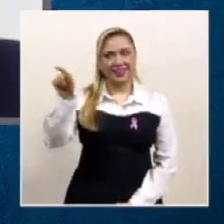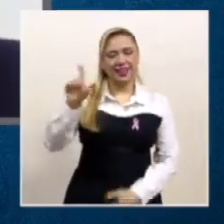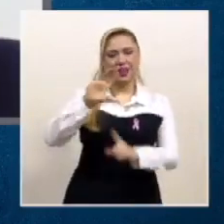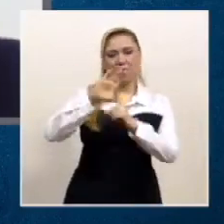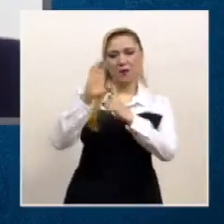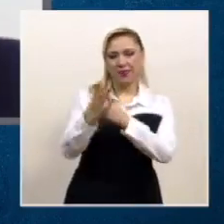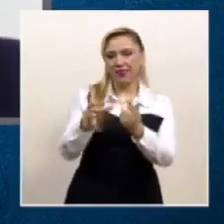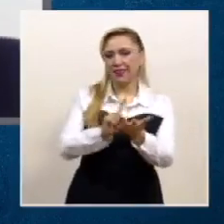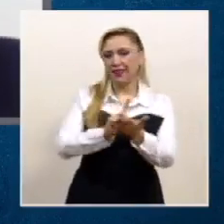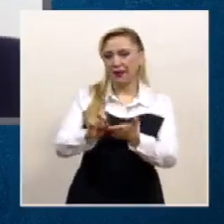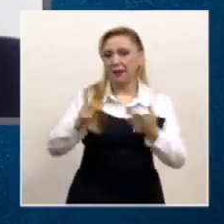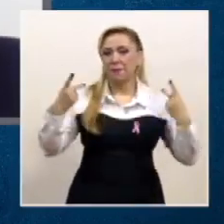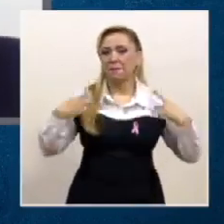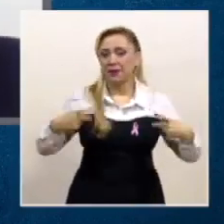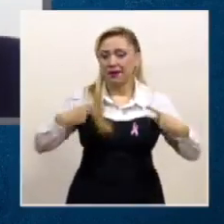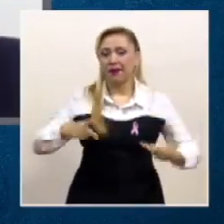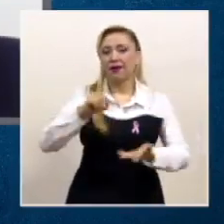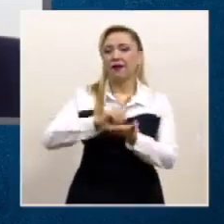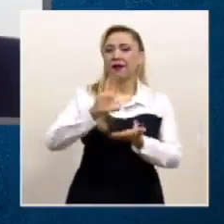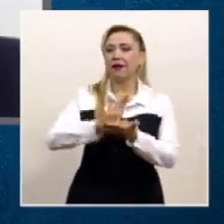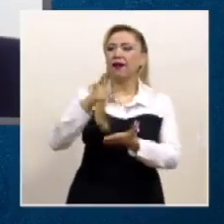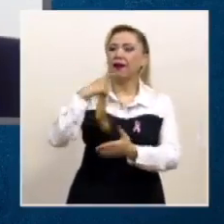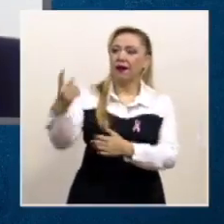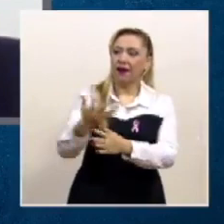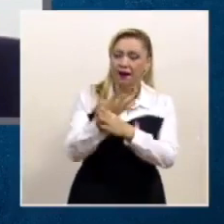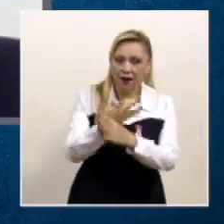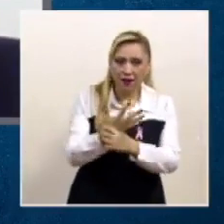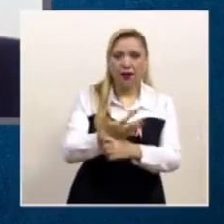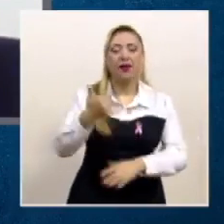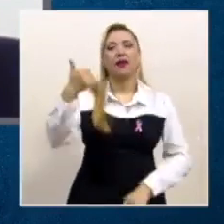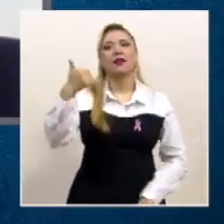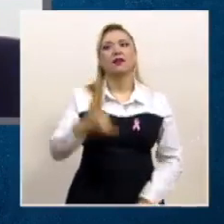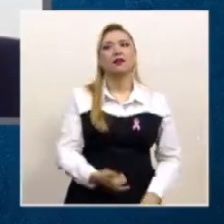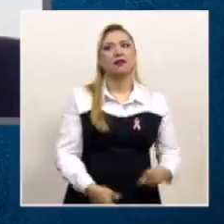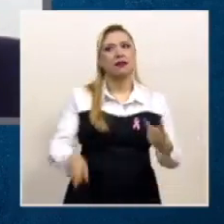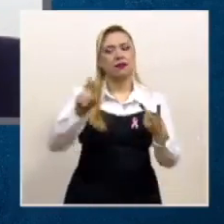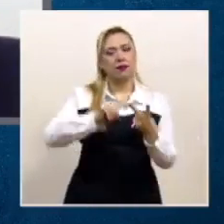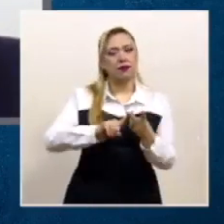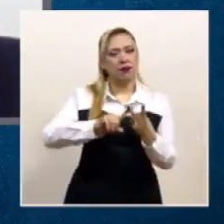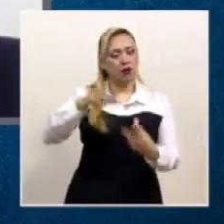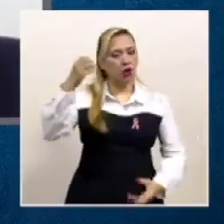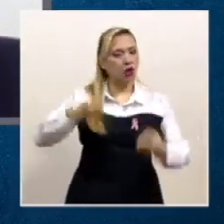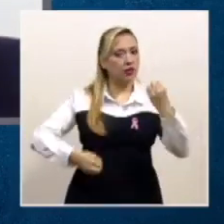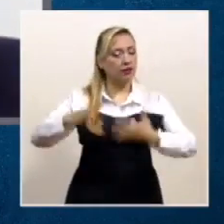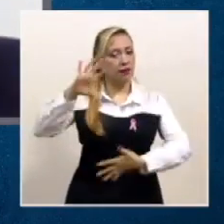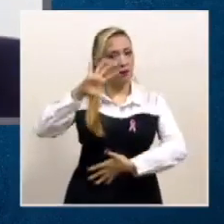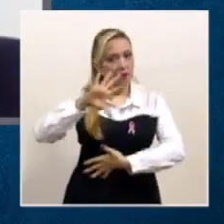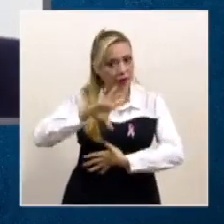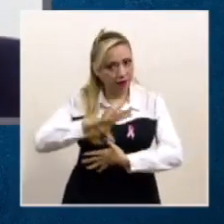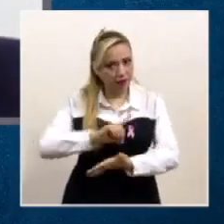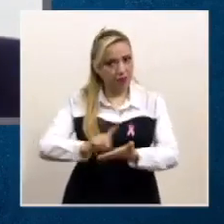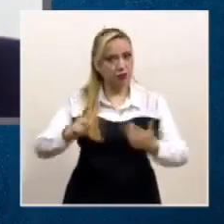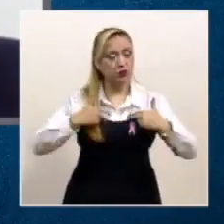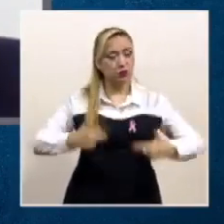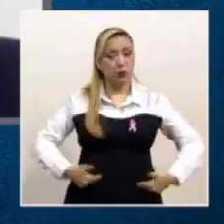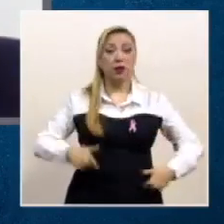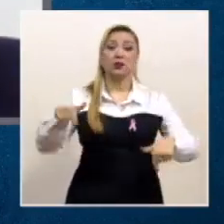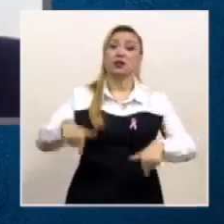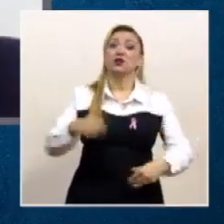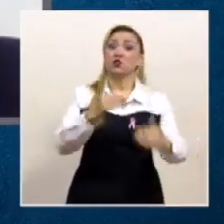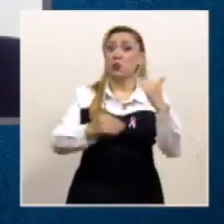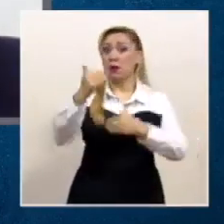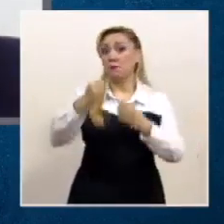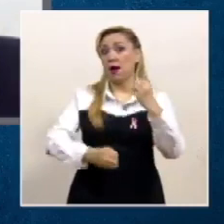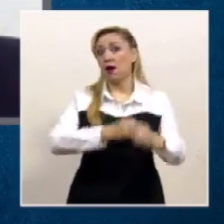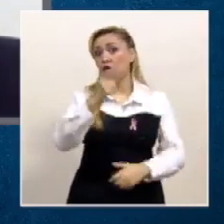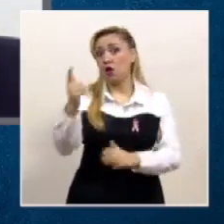sobre Derechos de las Personas con Discapacidad y posteriormente Corte Interamericana y por supuesto esta Suprema Corte,